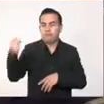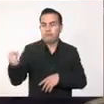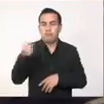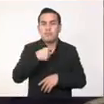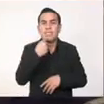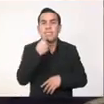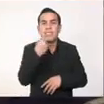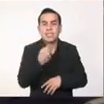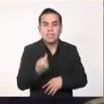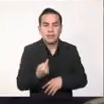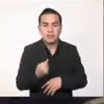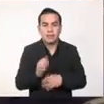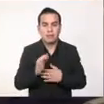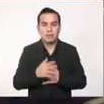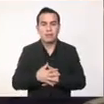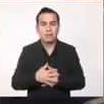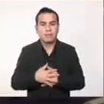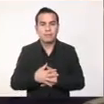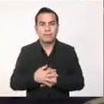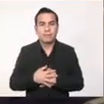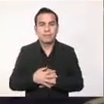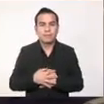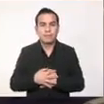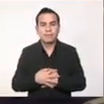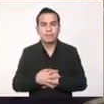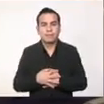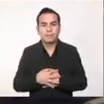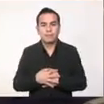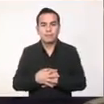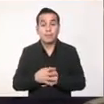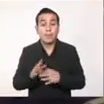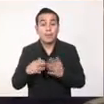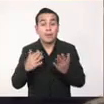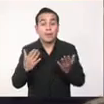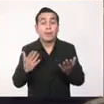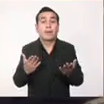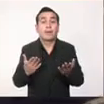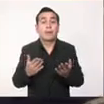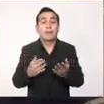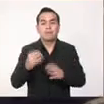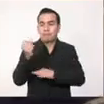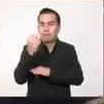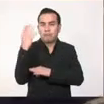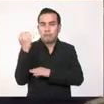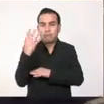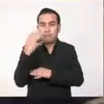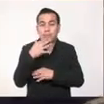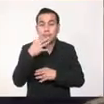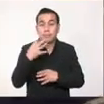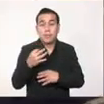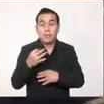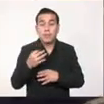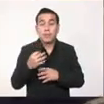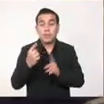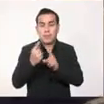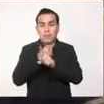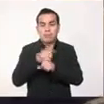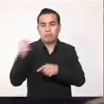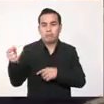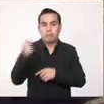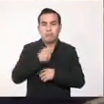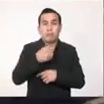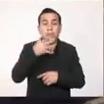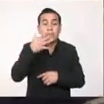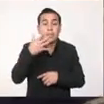Asamblea, ponga a alguien. ¿Por qué? Por la urgencia de la sustitución.